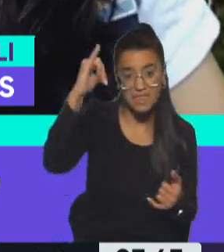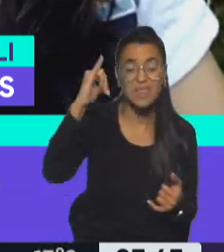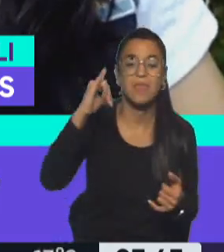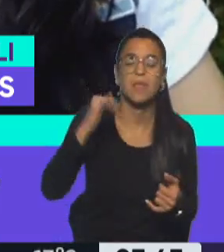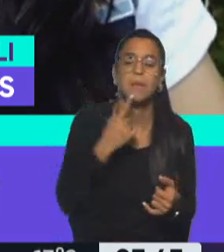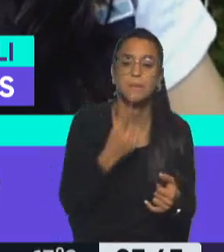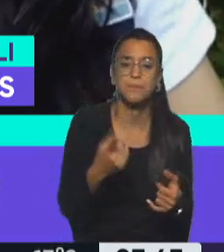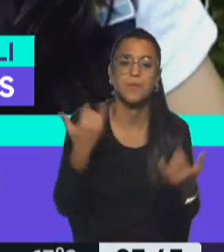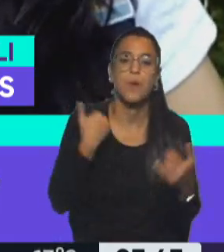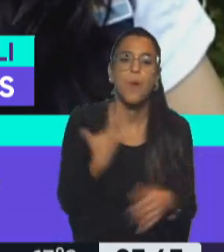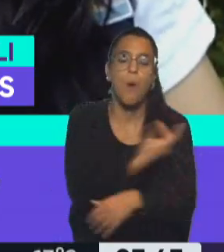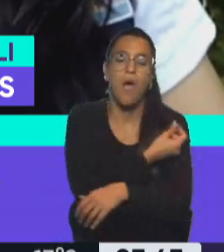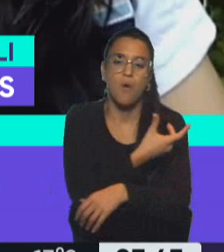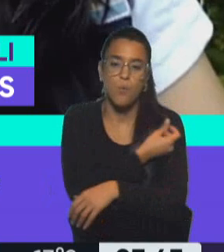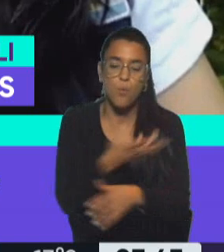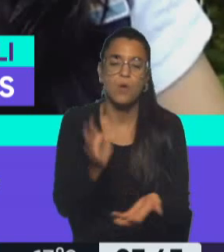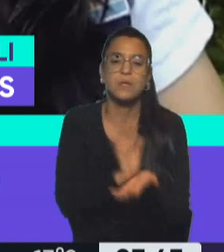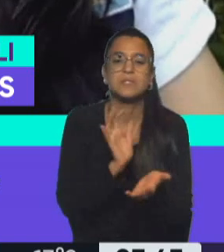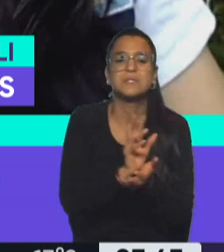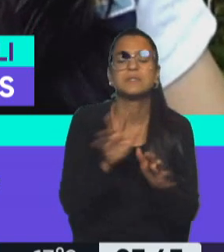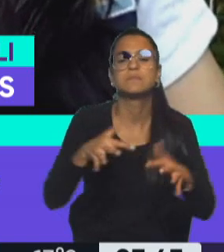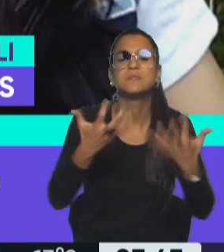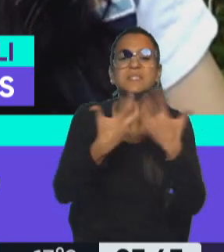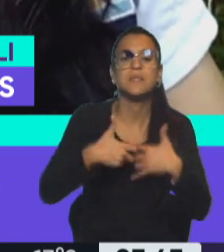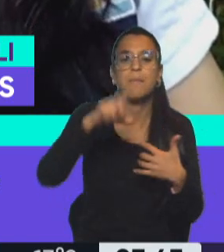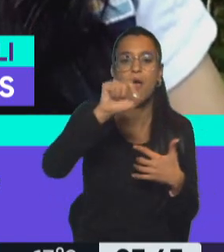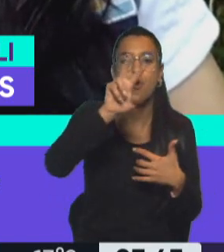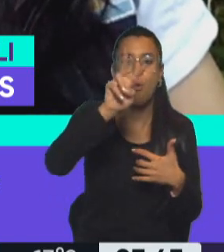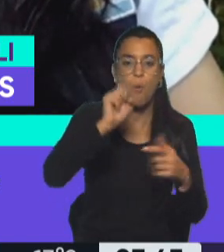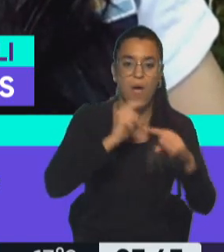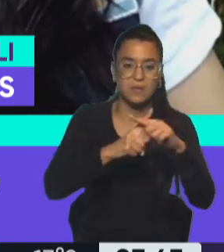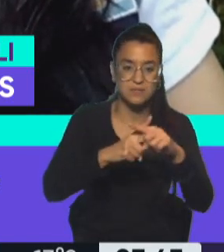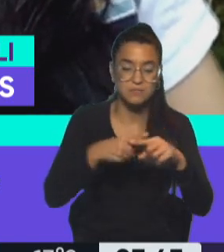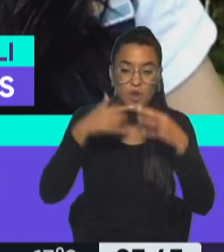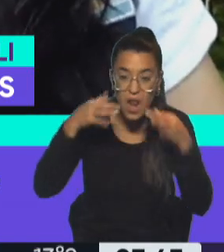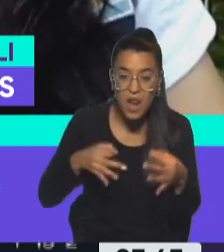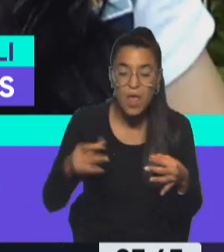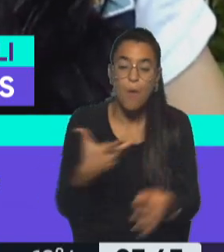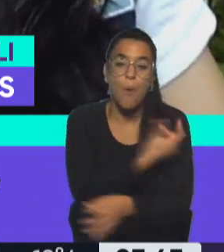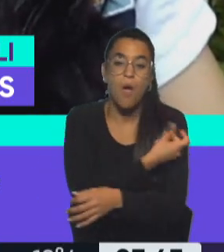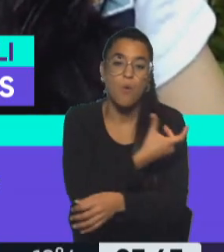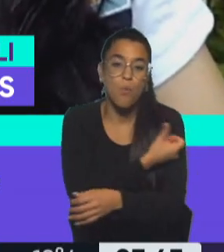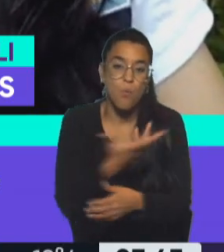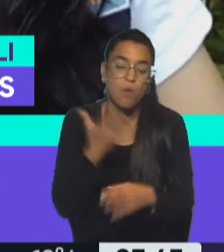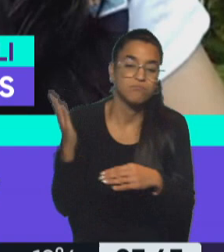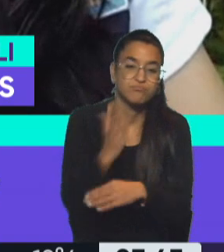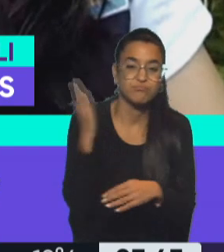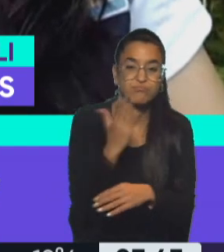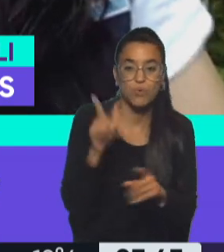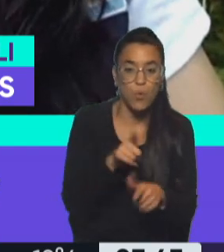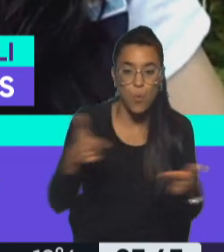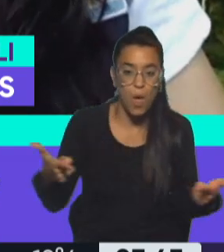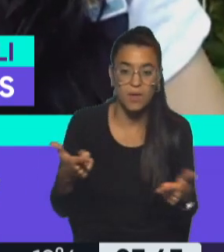accedió a vacunas mediante el sistema COVAX. Lo cierto es que no hay una vacunación masiva en